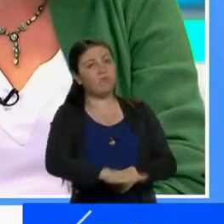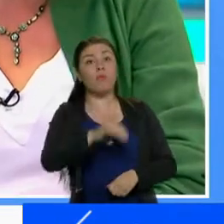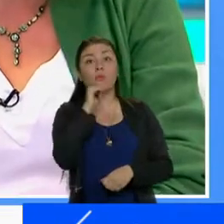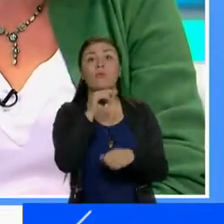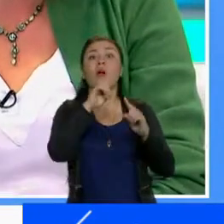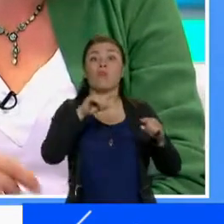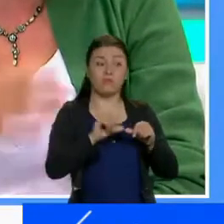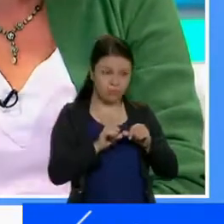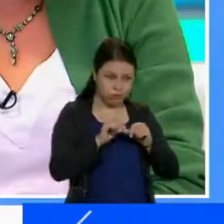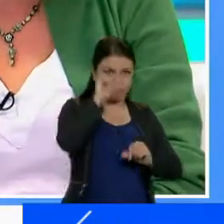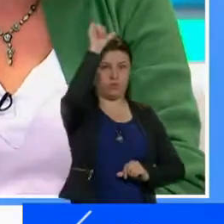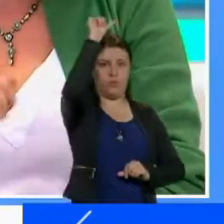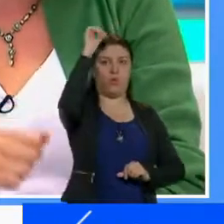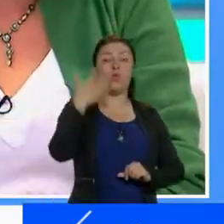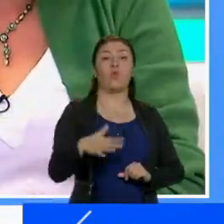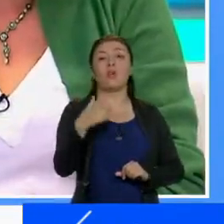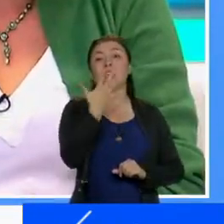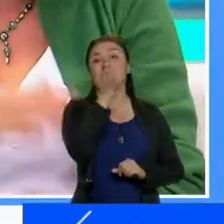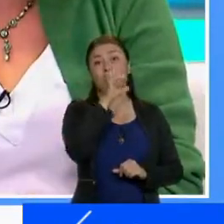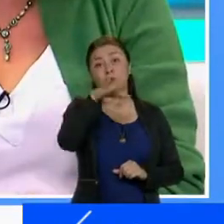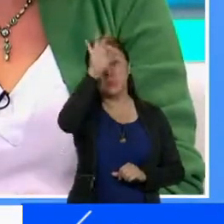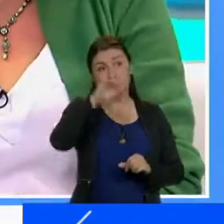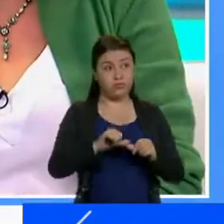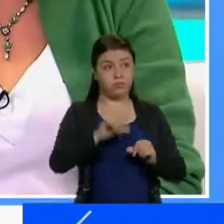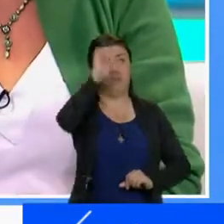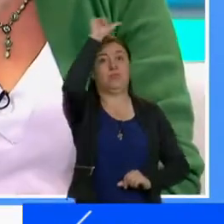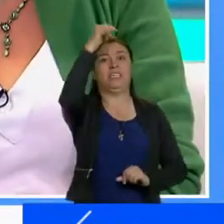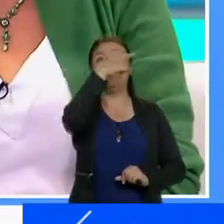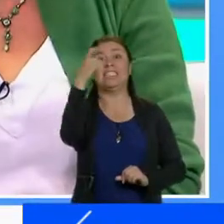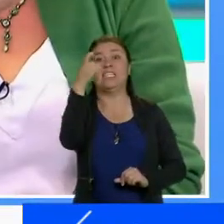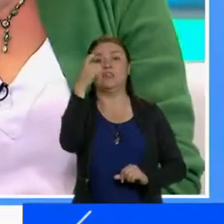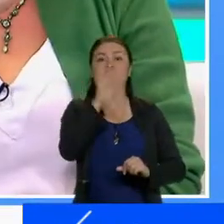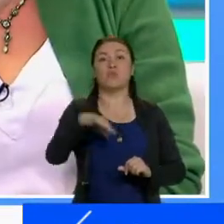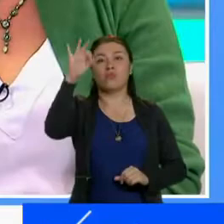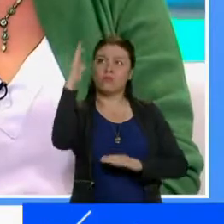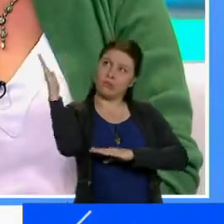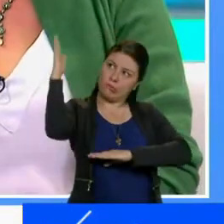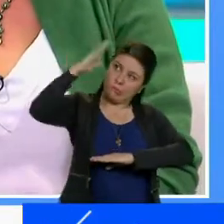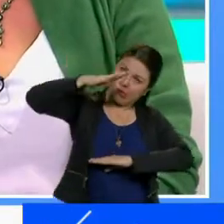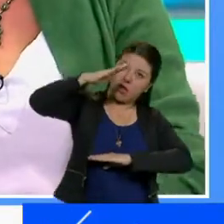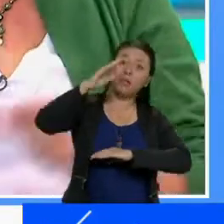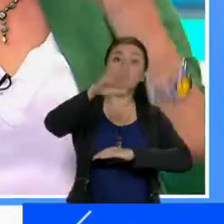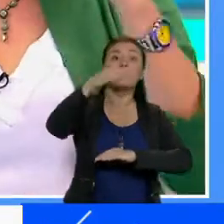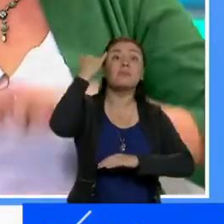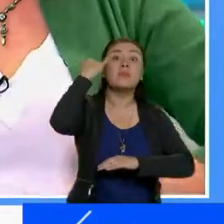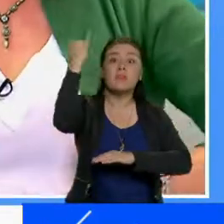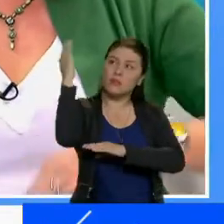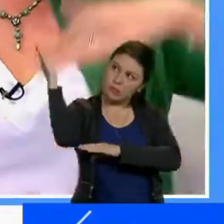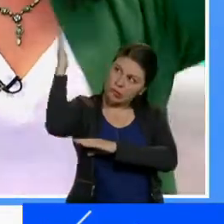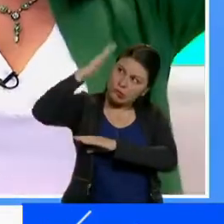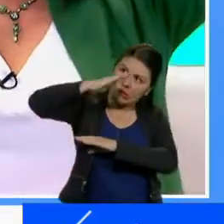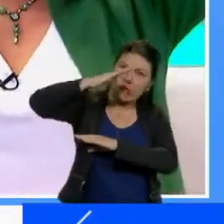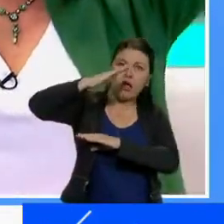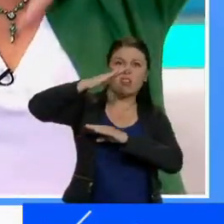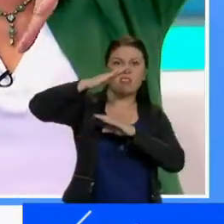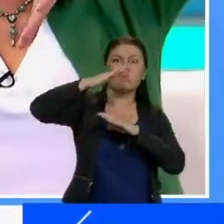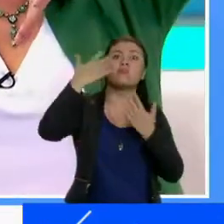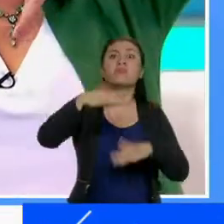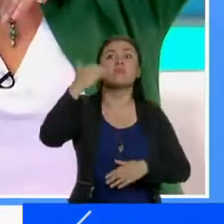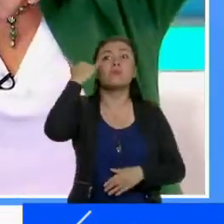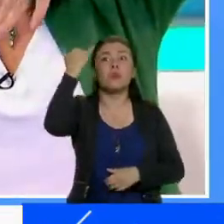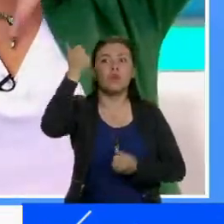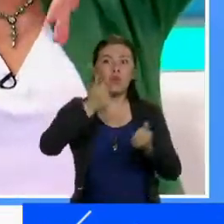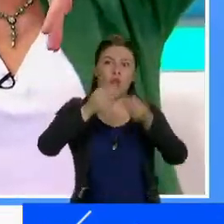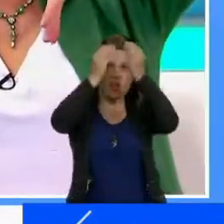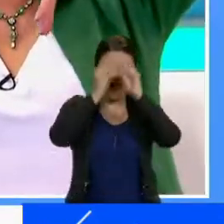del 50% hasta el 100% de inclinación. Imagínense lo que es un territorio que tiene unas montañas, un territorio encañonado en